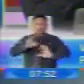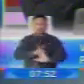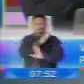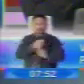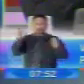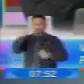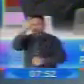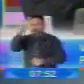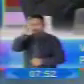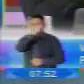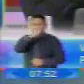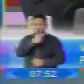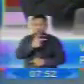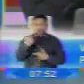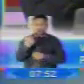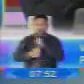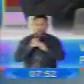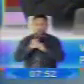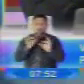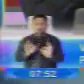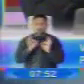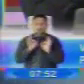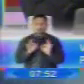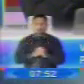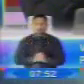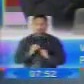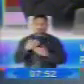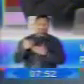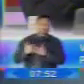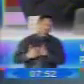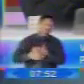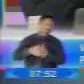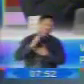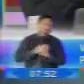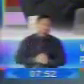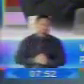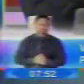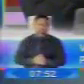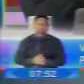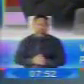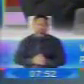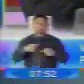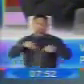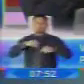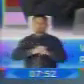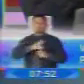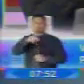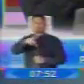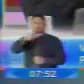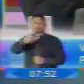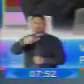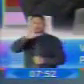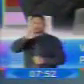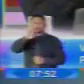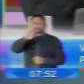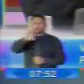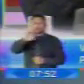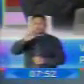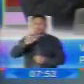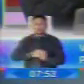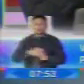Nacional, con una trayectoria impecable y larguísima. Y está Patricia González,